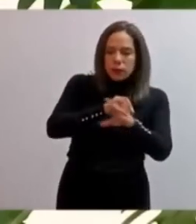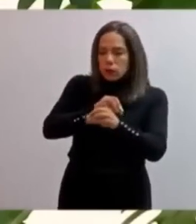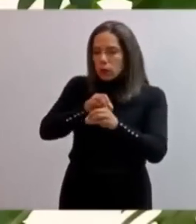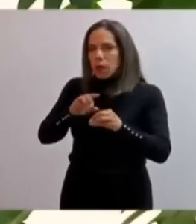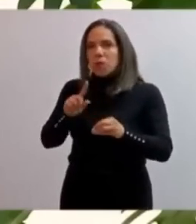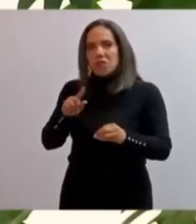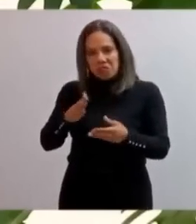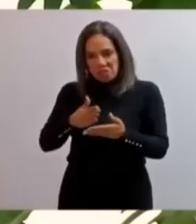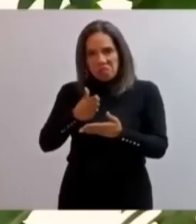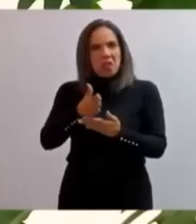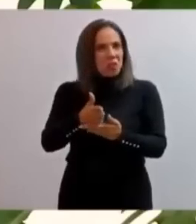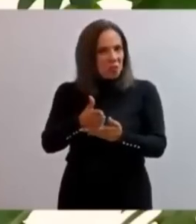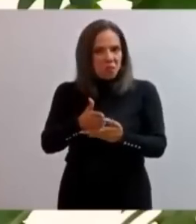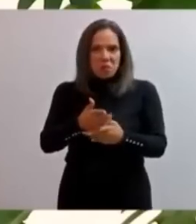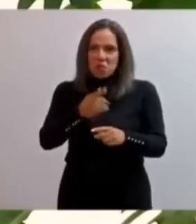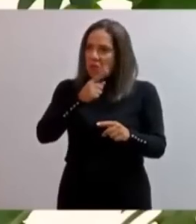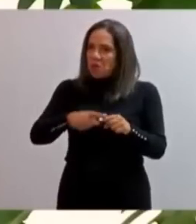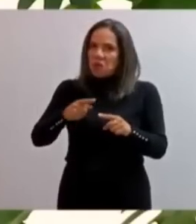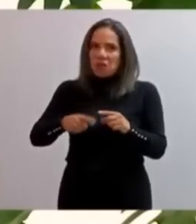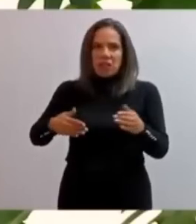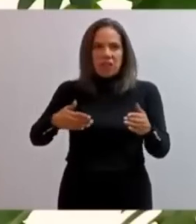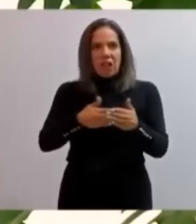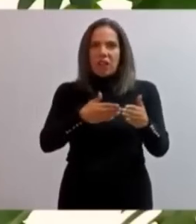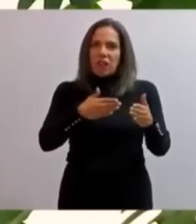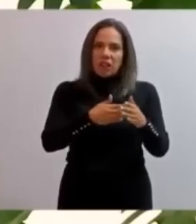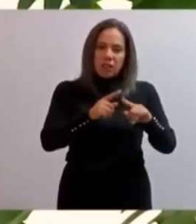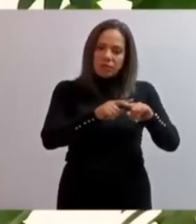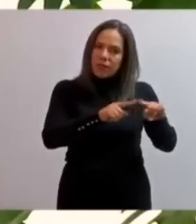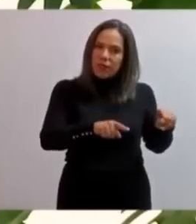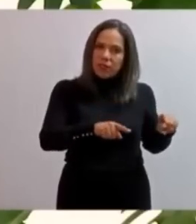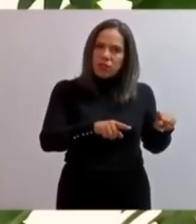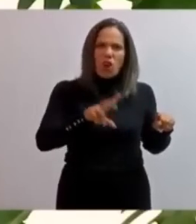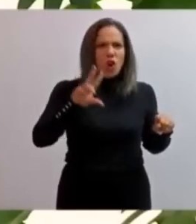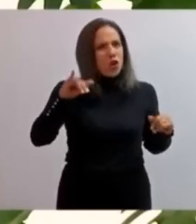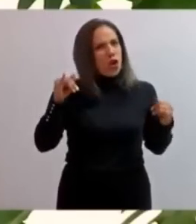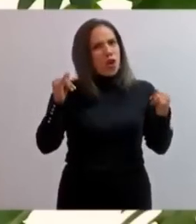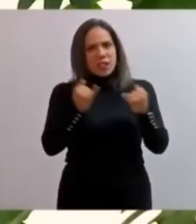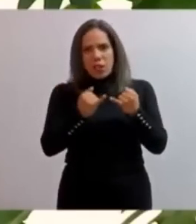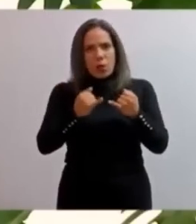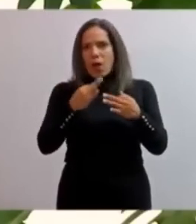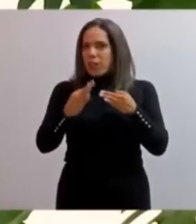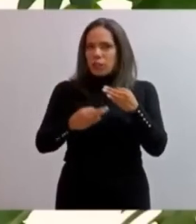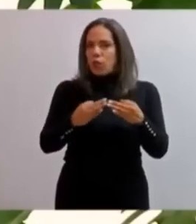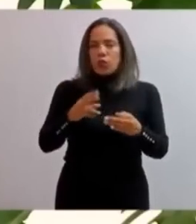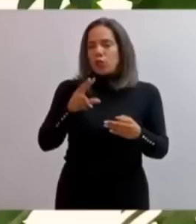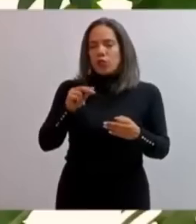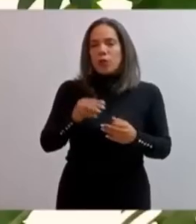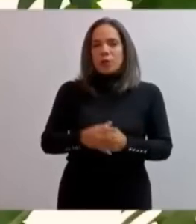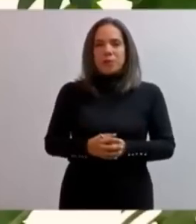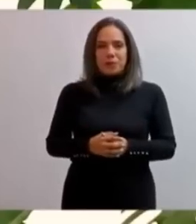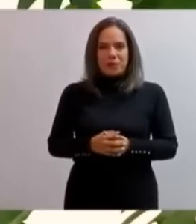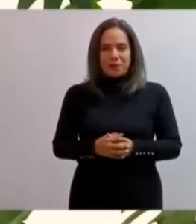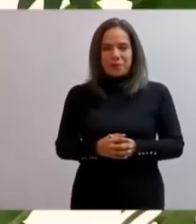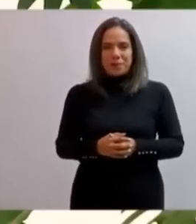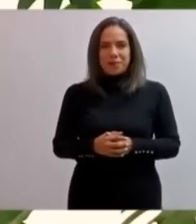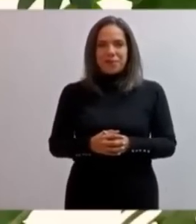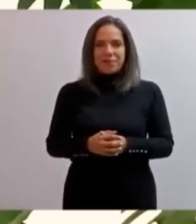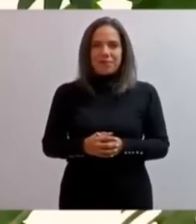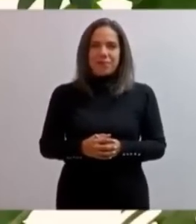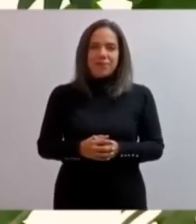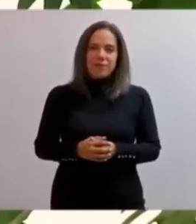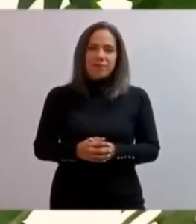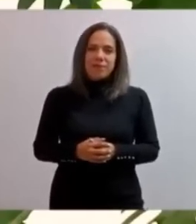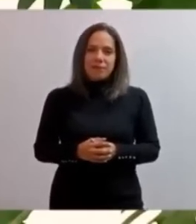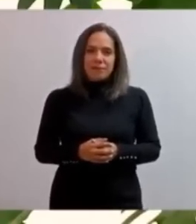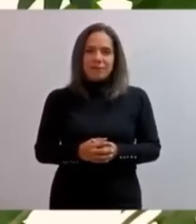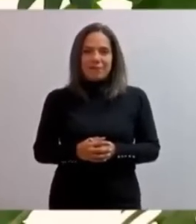gane. O sea, no se trata de hacerlo igual. Muy bien. Voy a dar lectura a algunos comentarios